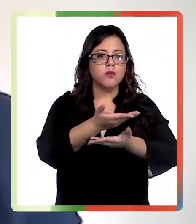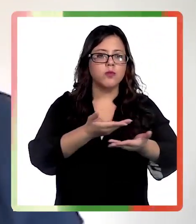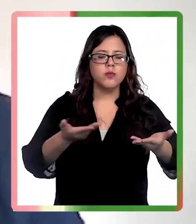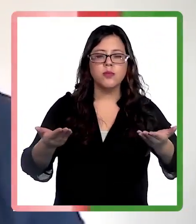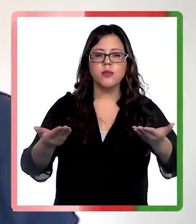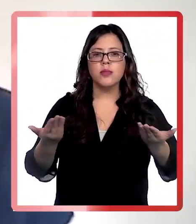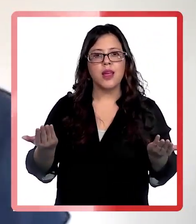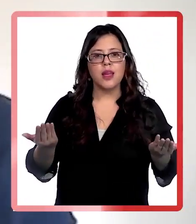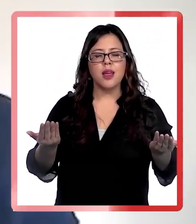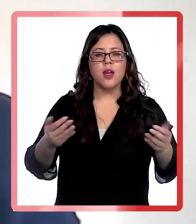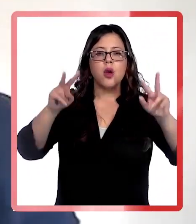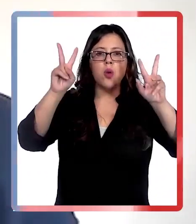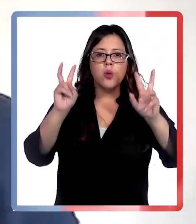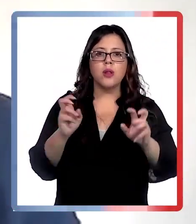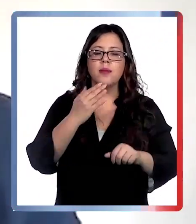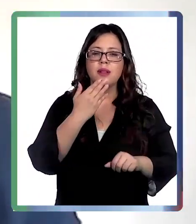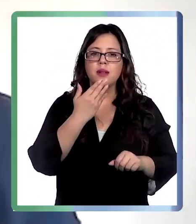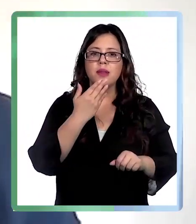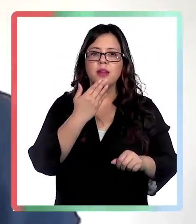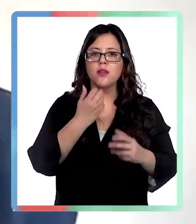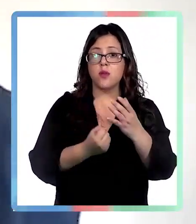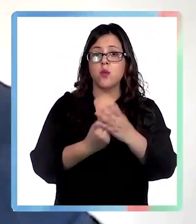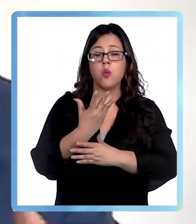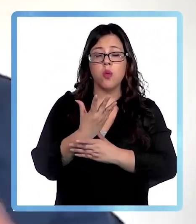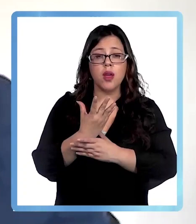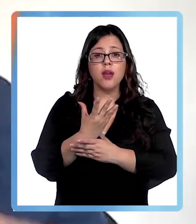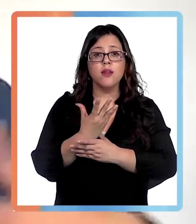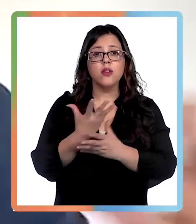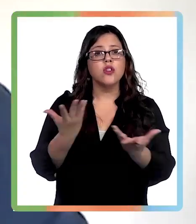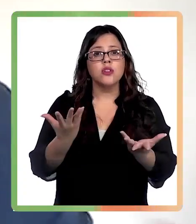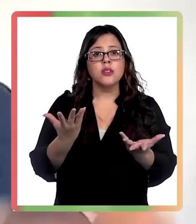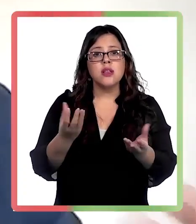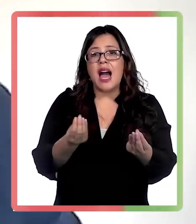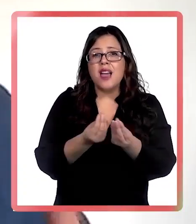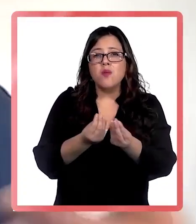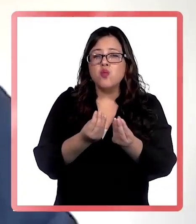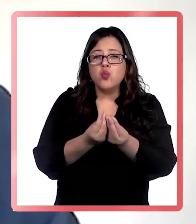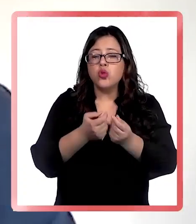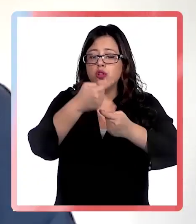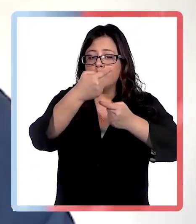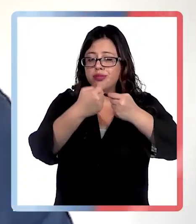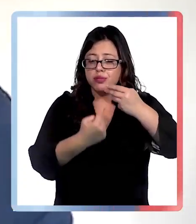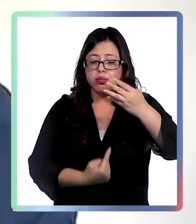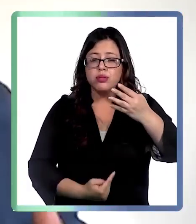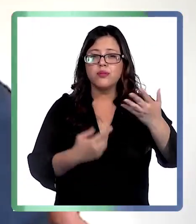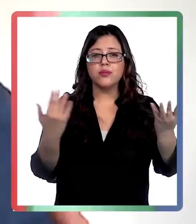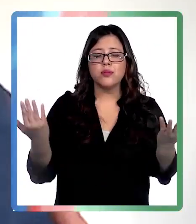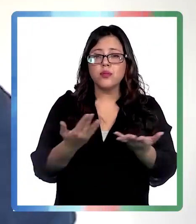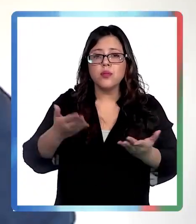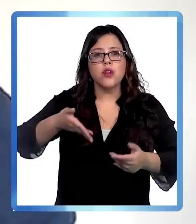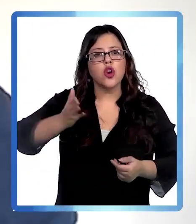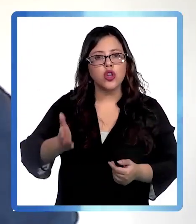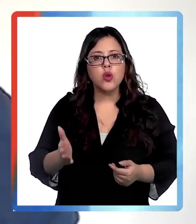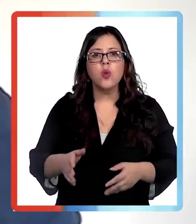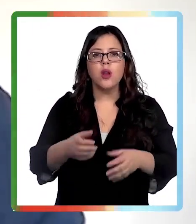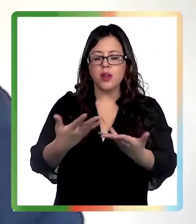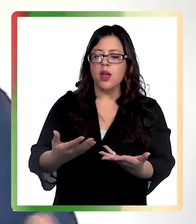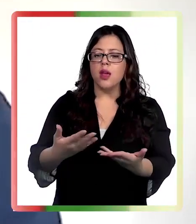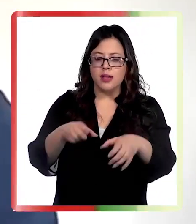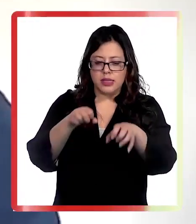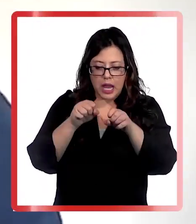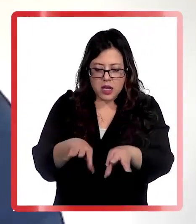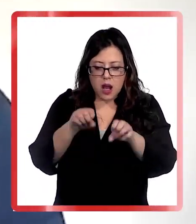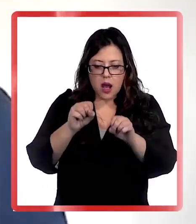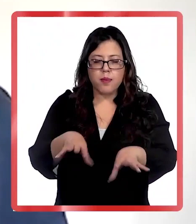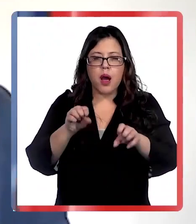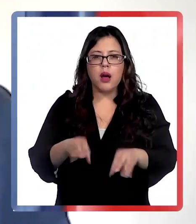convivencia sigue siendo un tema también emergente. Entonces, hay bastantes flancos respecto a cómo seguir tú